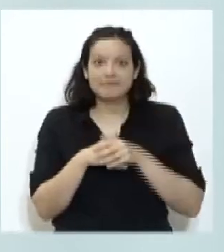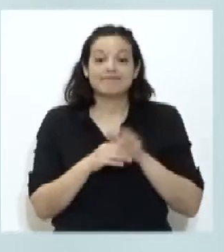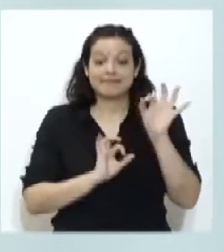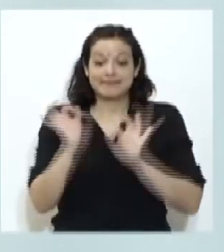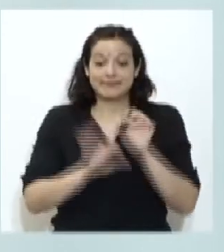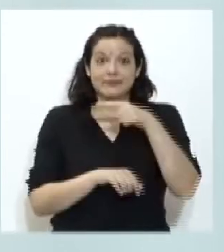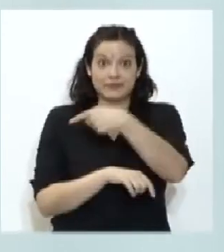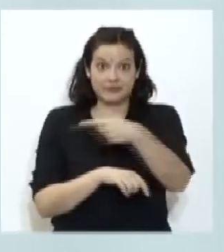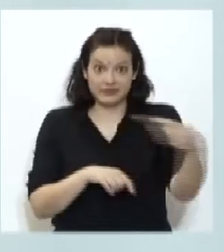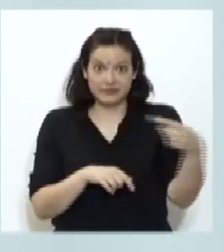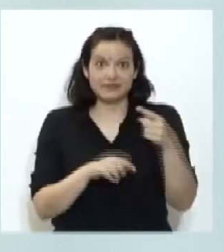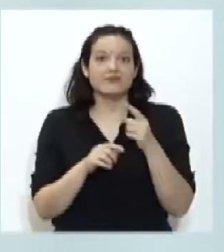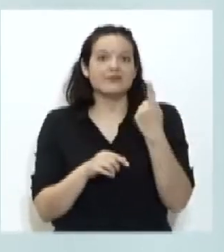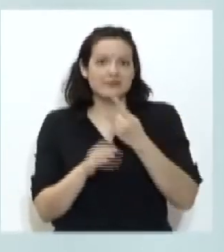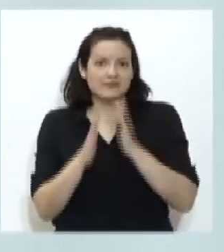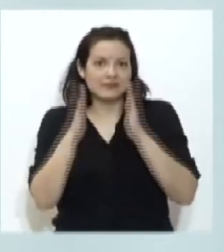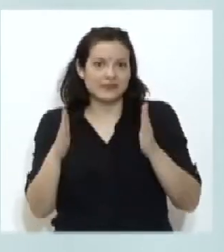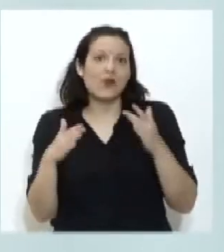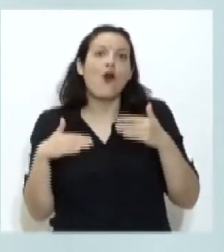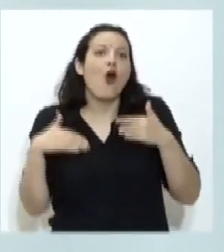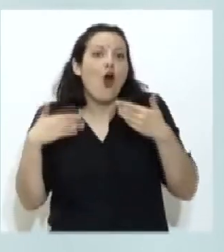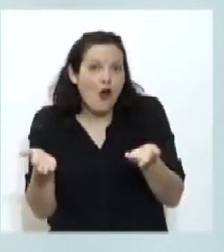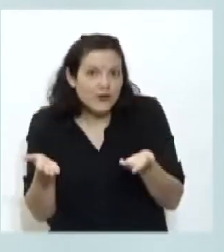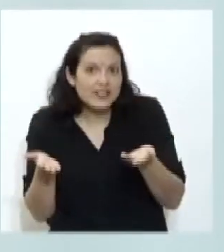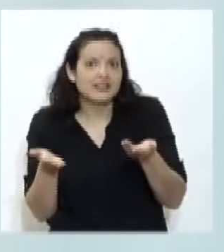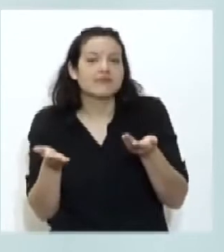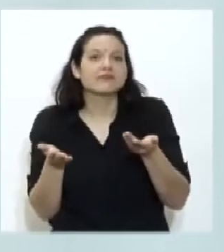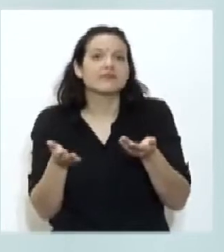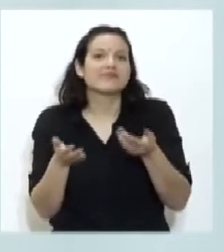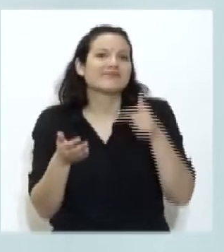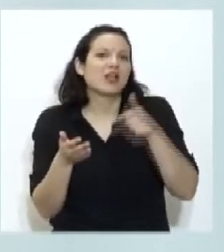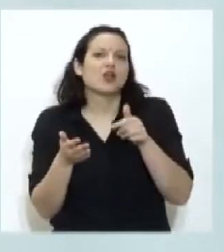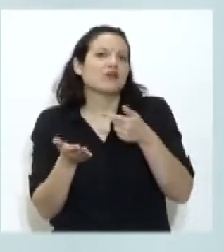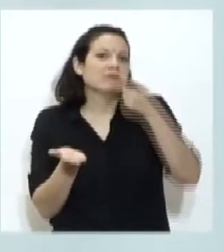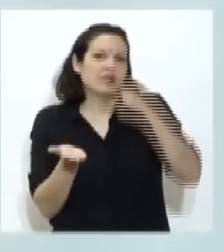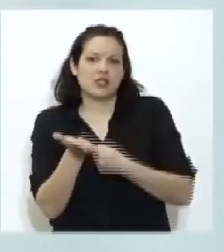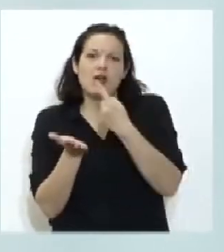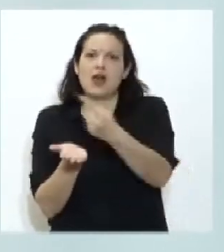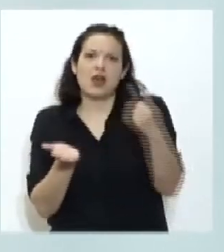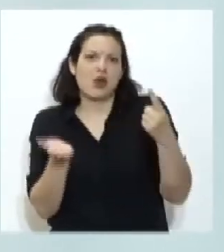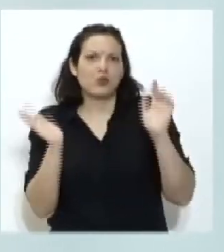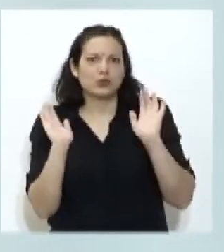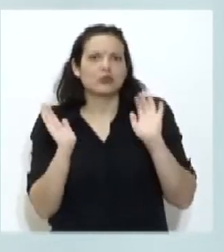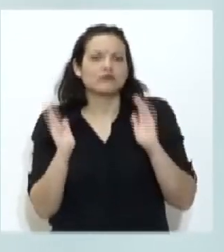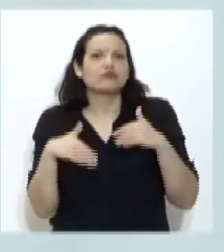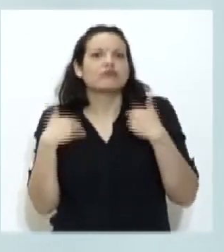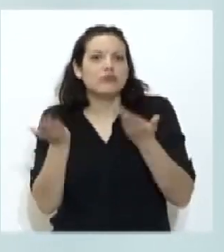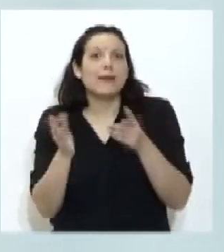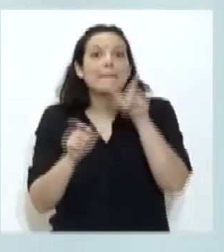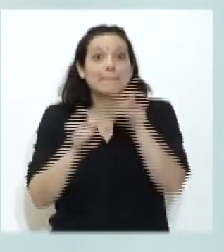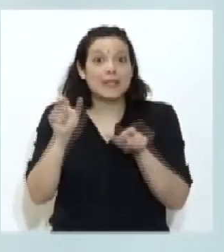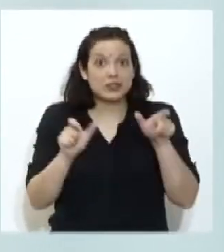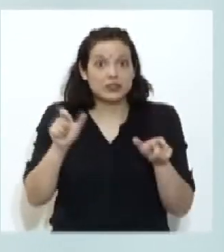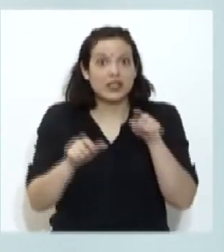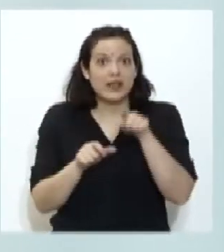va a ser ofrecer porque esto tiene carácter optativo para cada persona ofrecer a las personas que